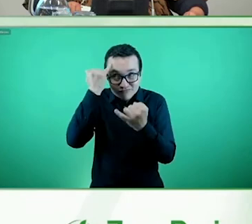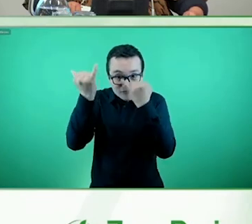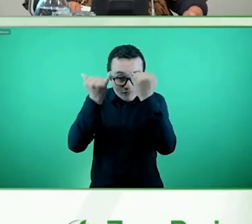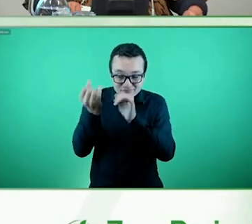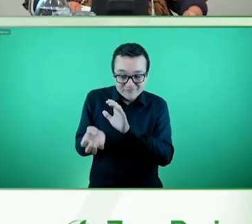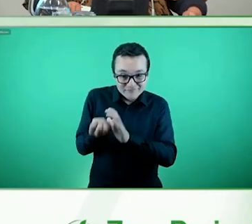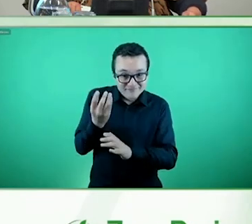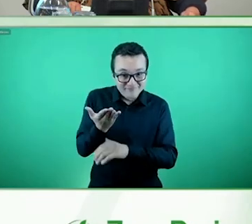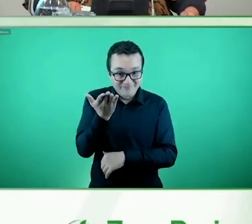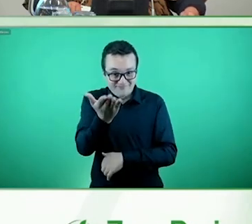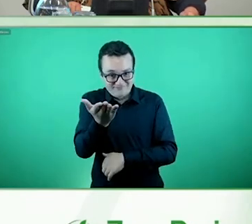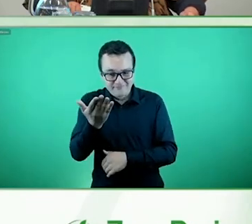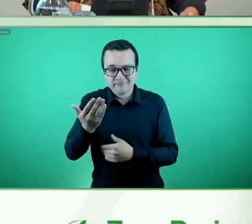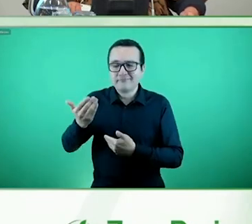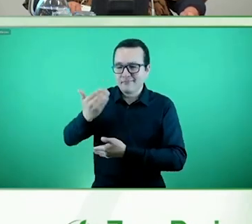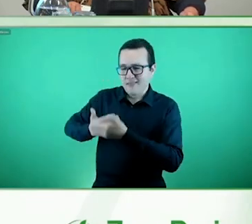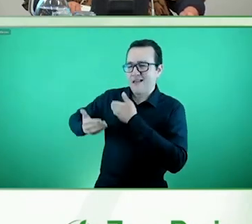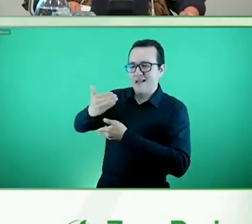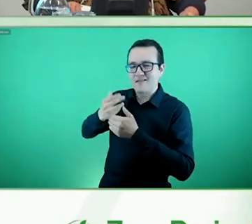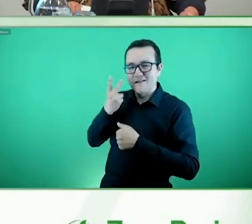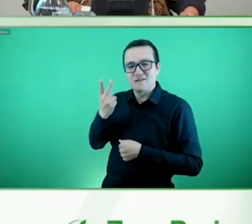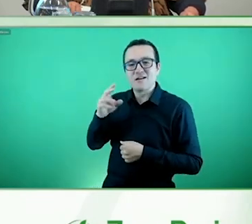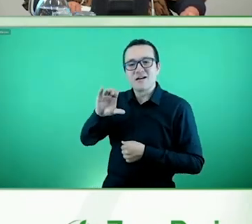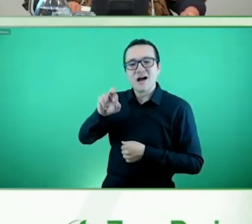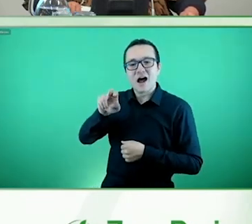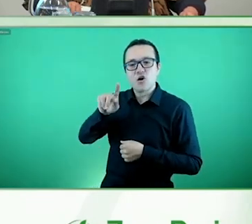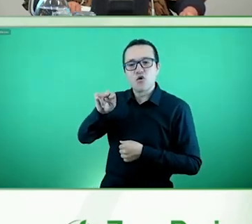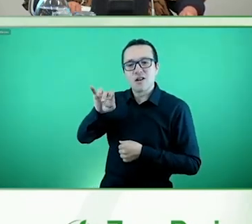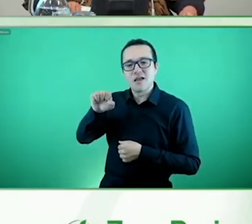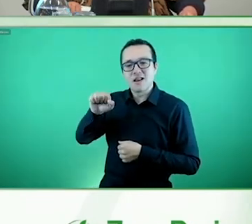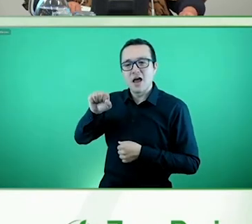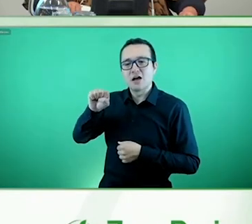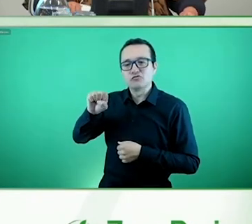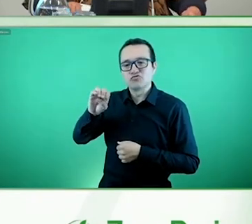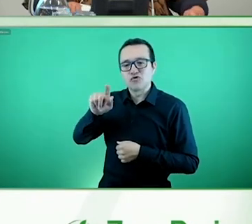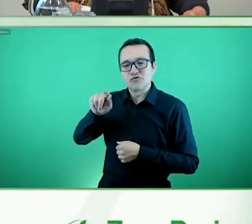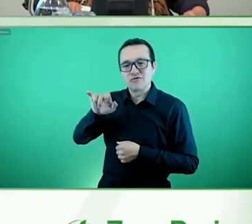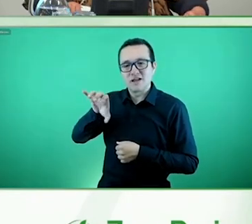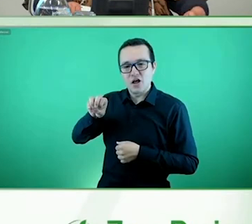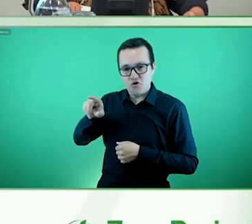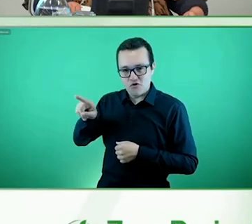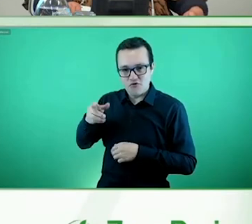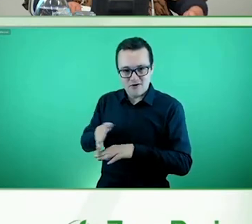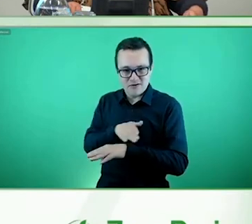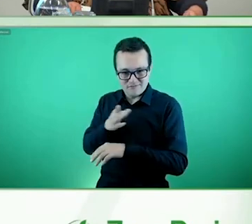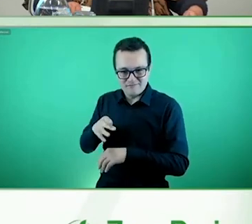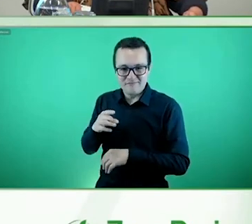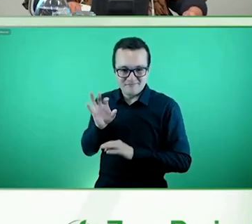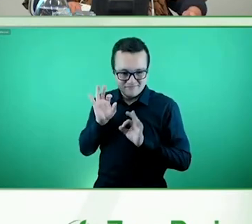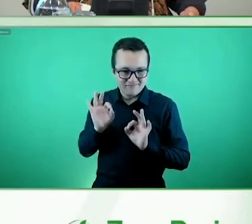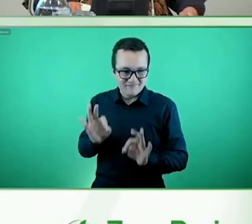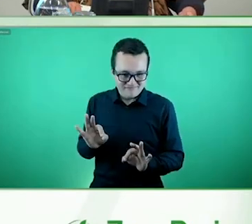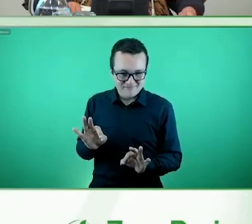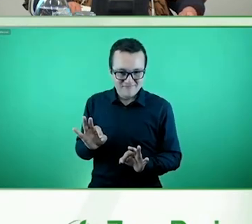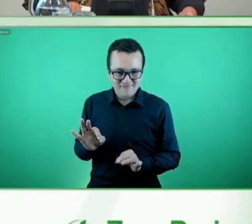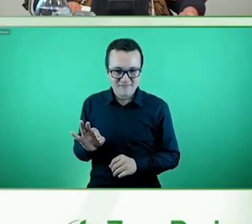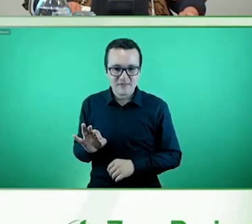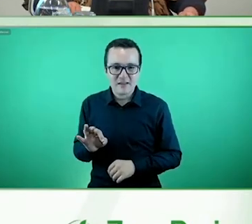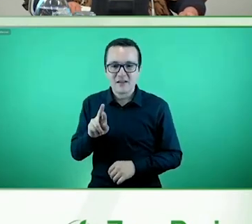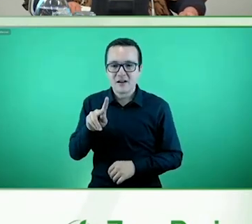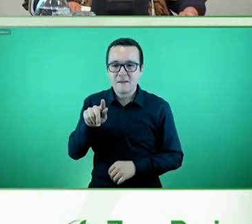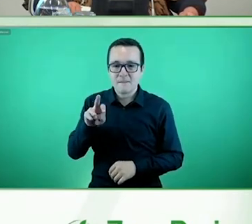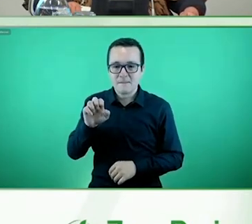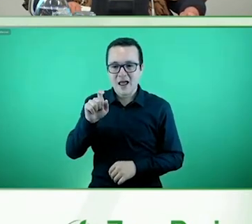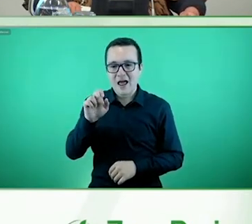pudimos ver a Carolina Sotelo, que ella tiene su emprendimiento Relax para 21, También tenemos a